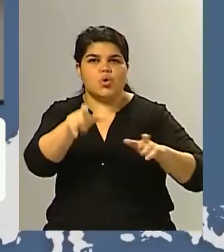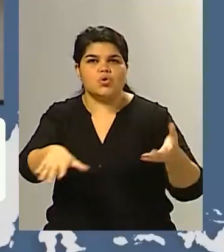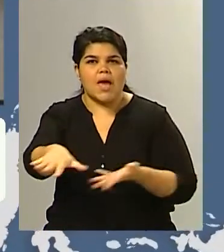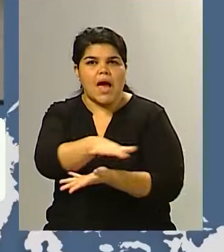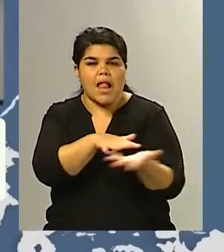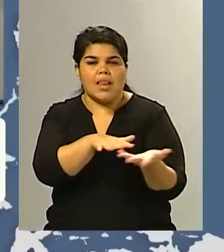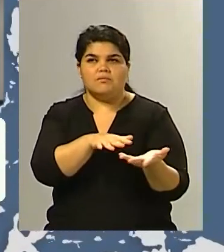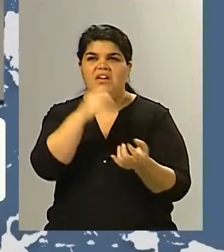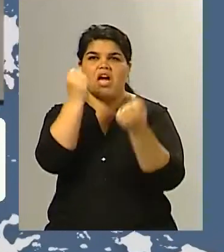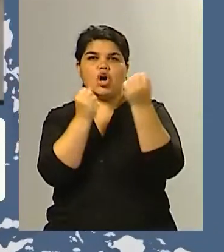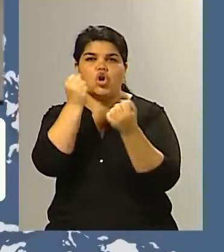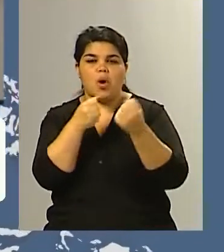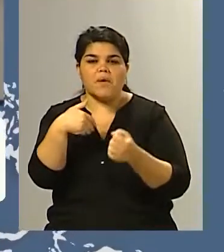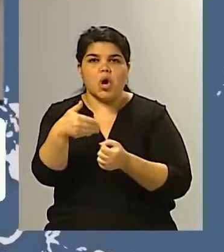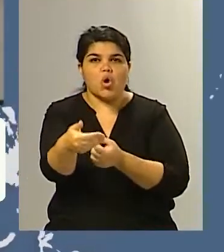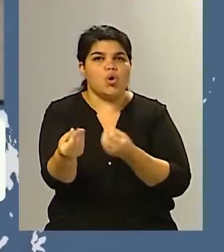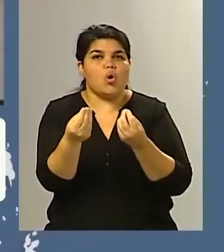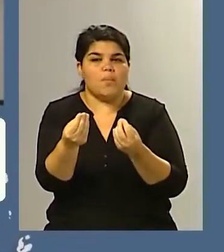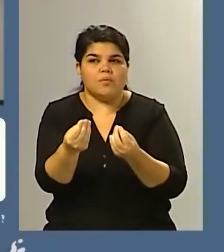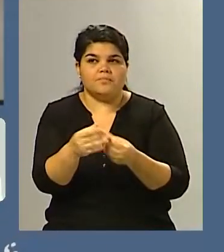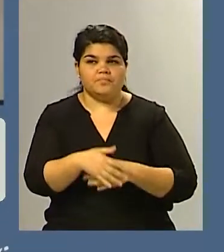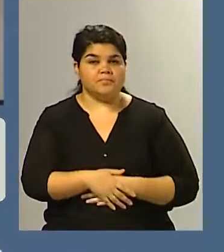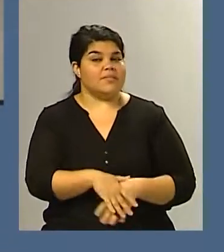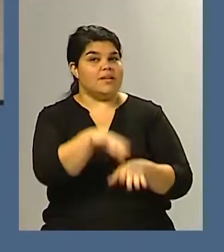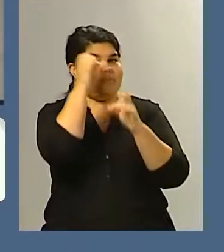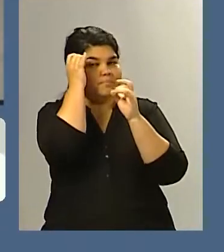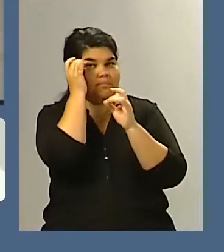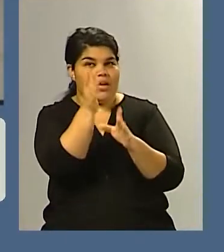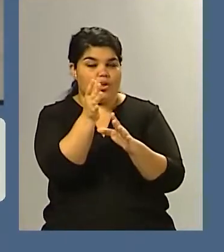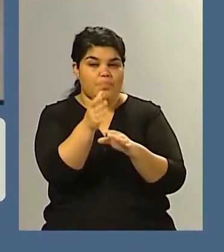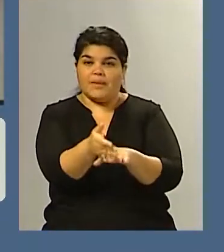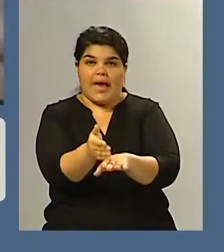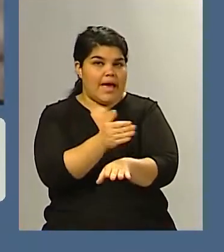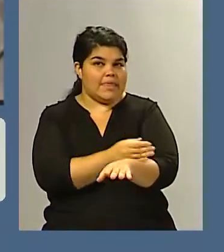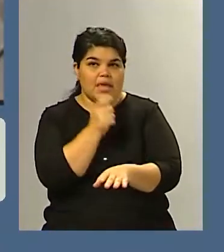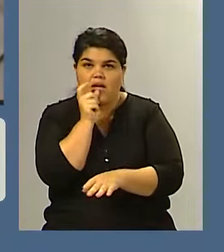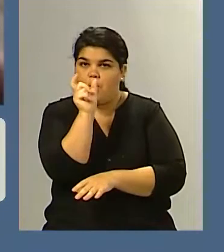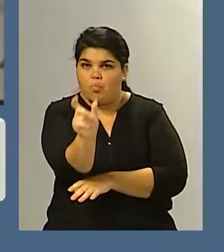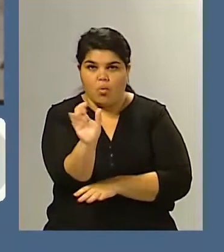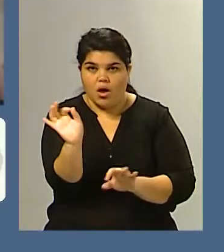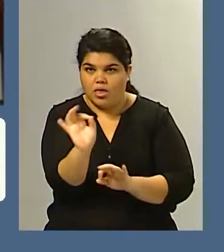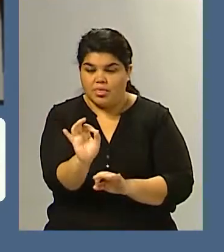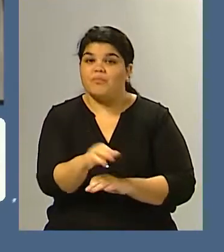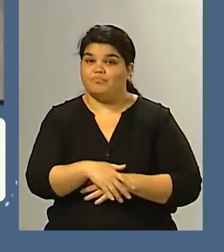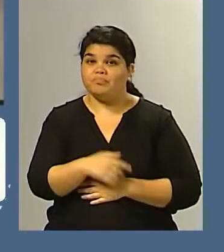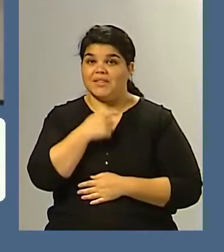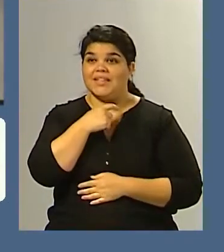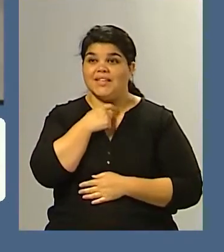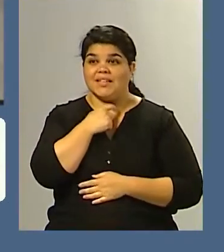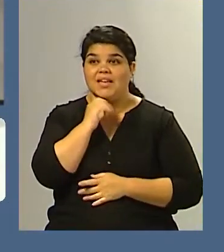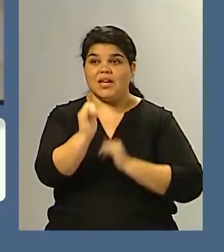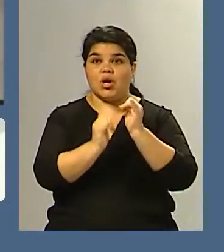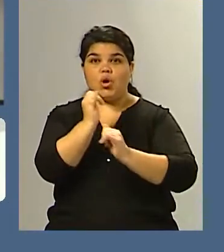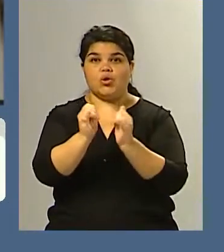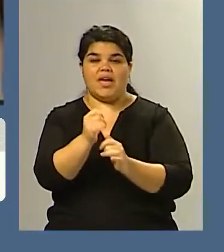espera? Sí, perdón que no había contestado originalmente esta pregunta, simplemente quería referir cuál era la experiencia